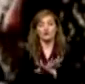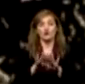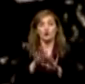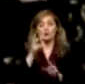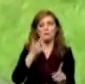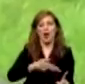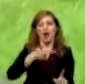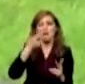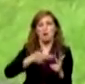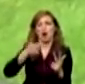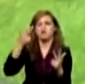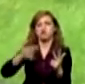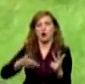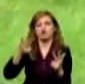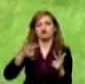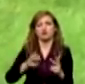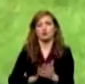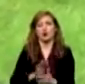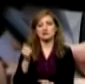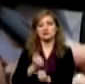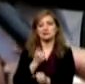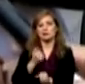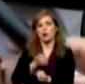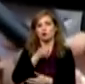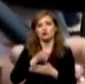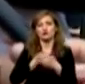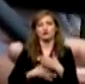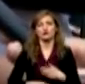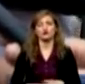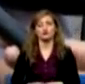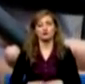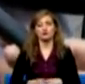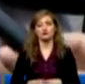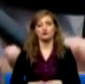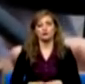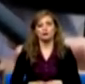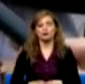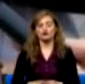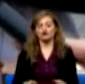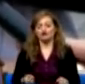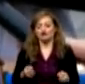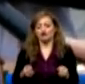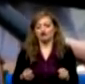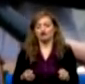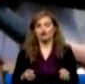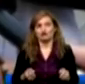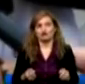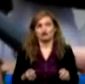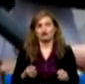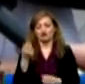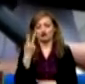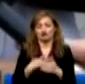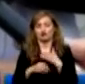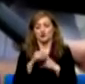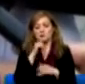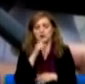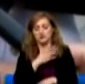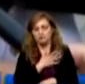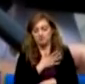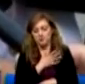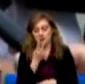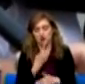su asesinato en el cumplimiento de su deber. Es muy duro soportar la falta que